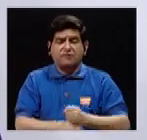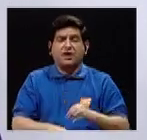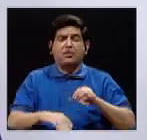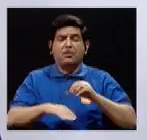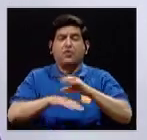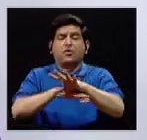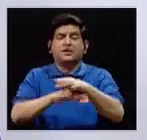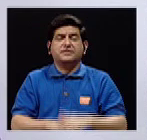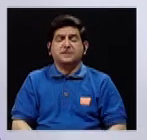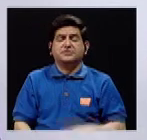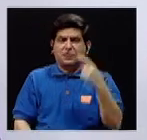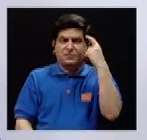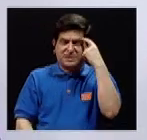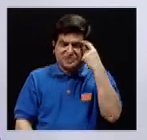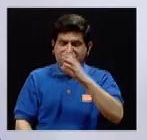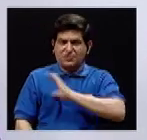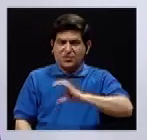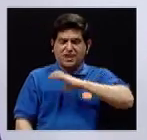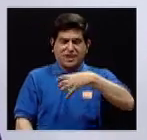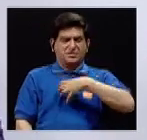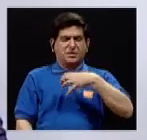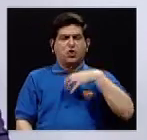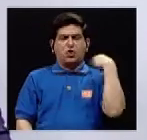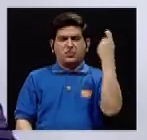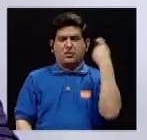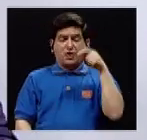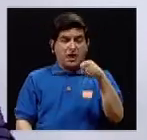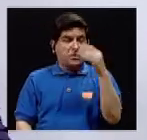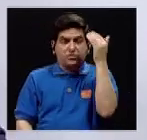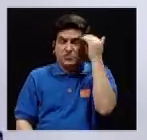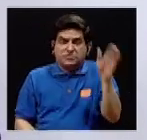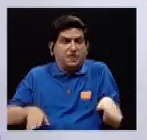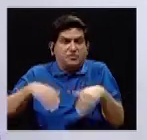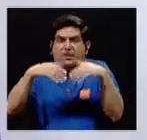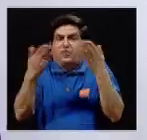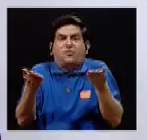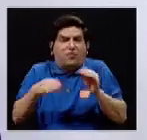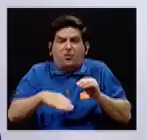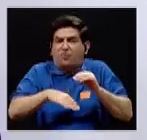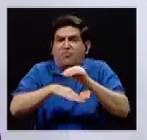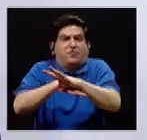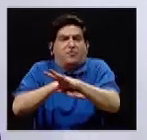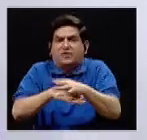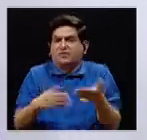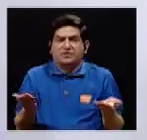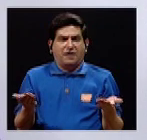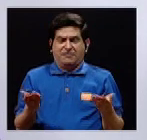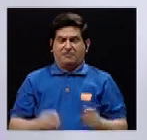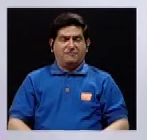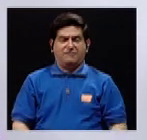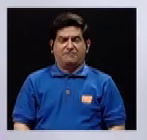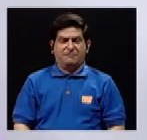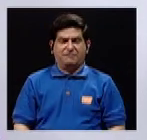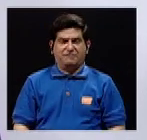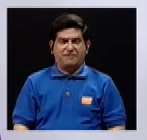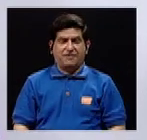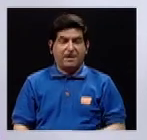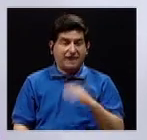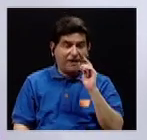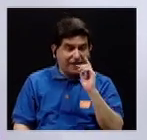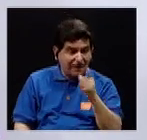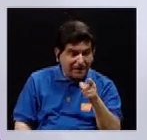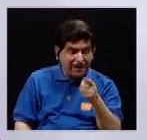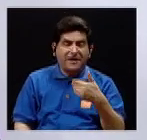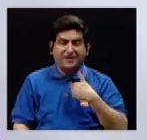con una orientación hacia la guanacaste equidad pero que ellos no sabían Cómo orientar lo de la guanacaste equidad entonces pues